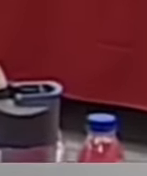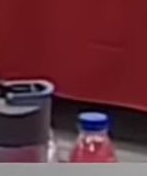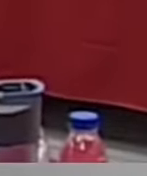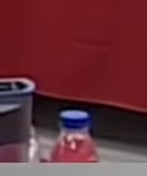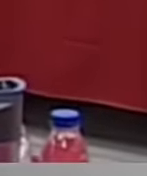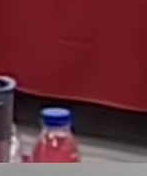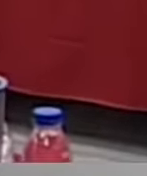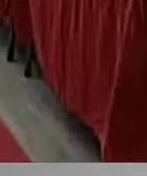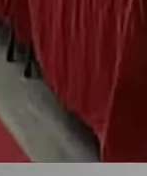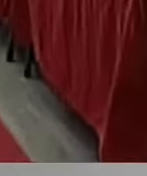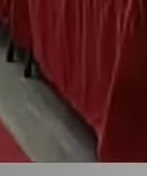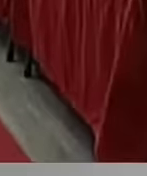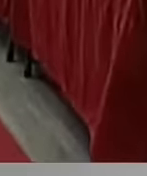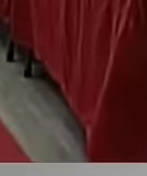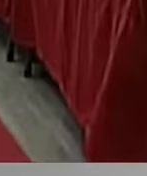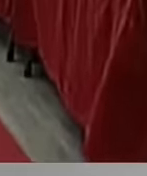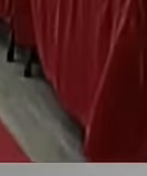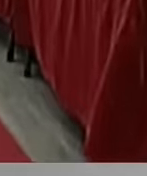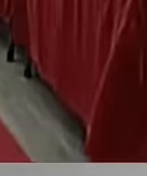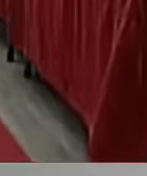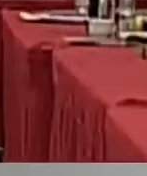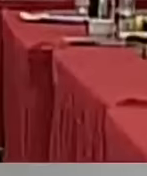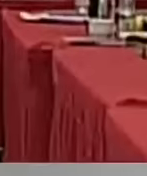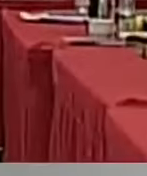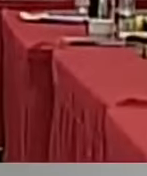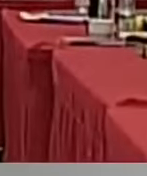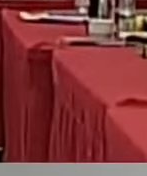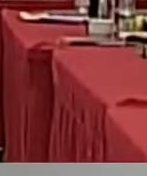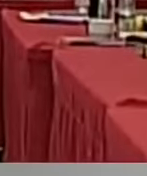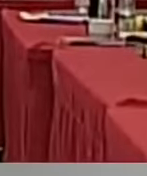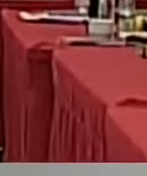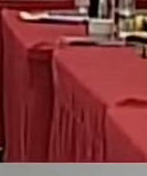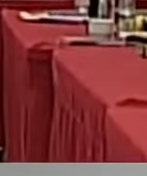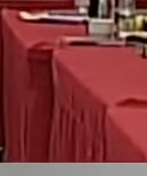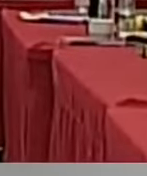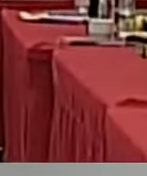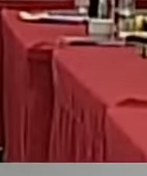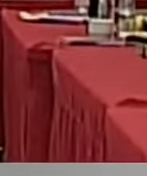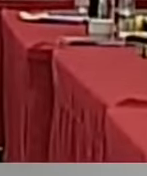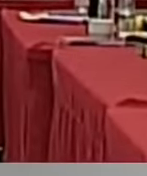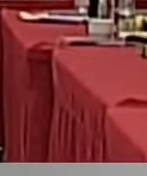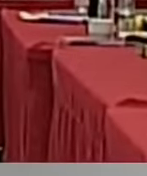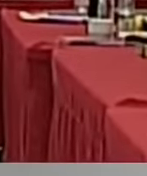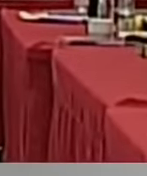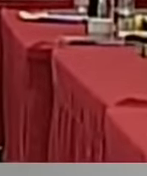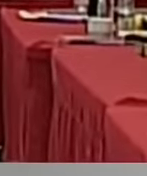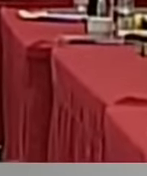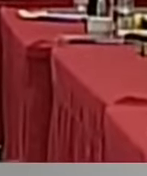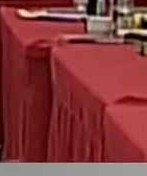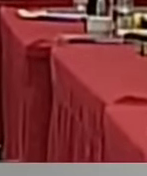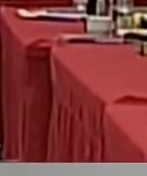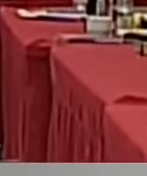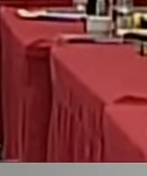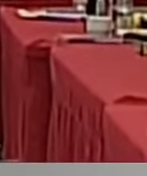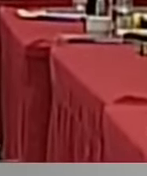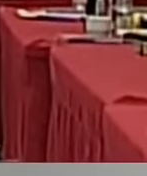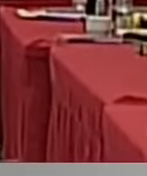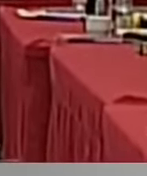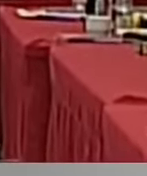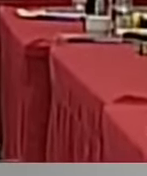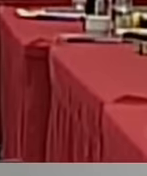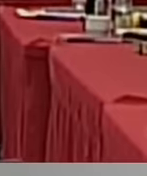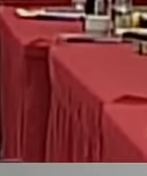Gracias, hermano Lacaba, gracias a la Dirección Nacional que está aquí presente. Quiero agradecer al equipo político